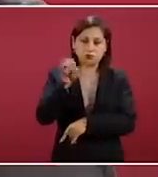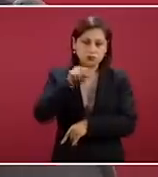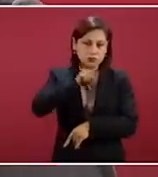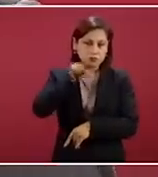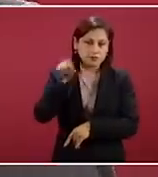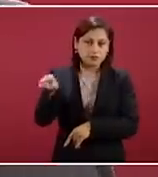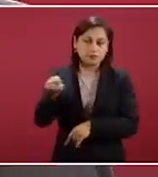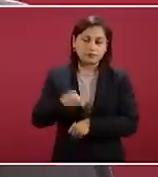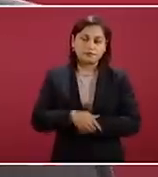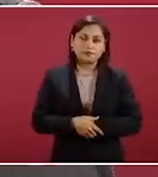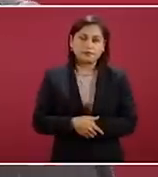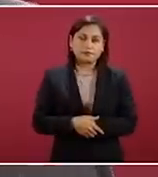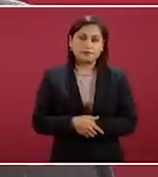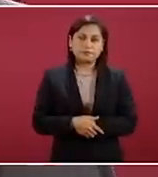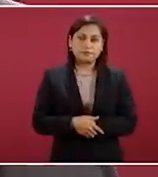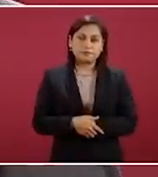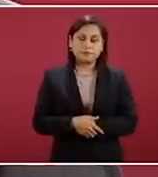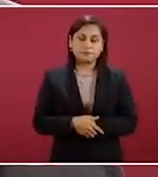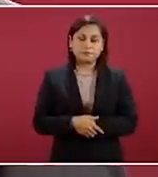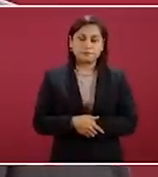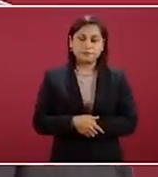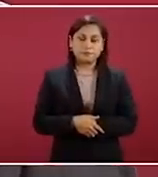y